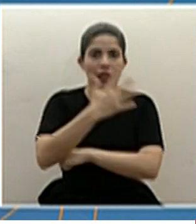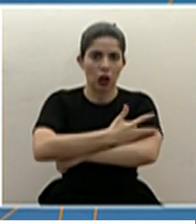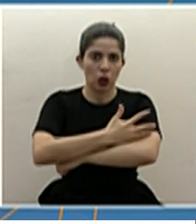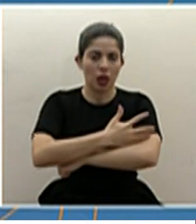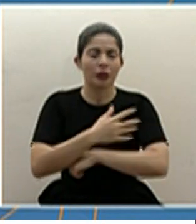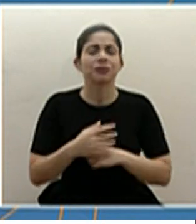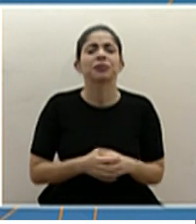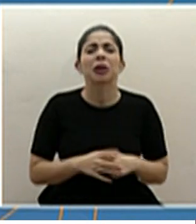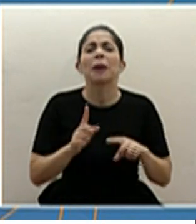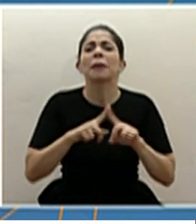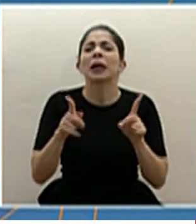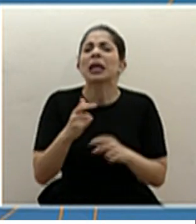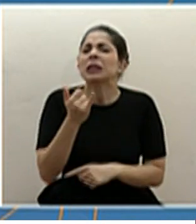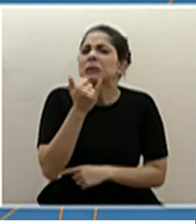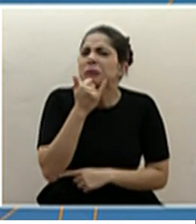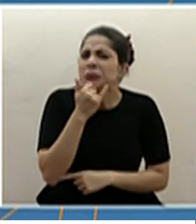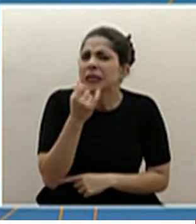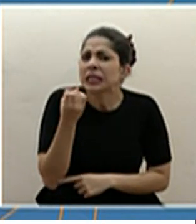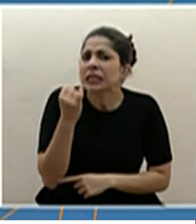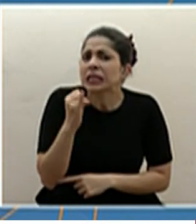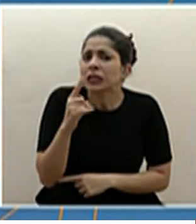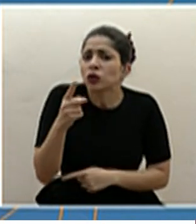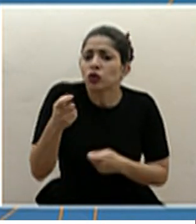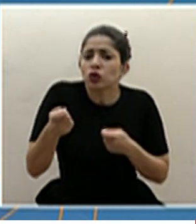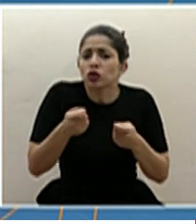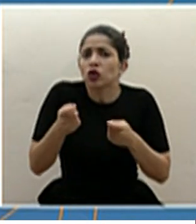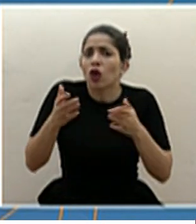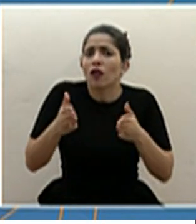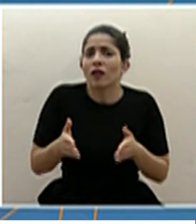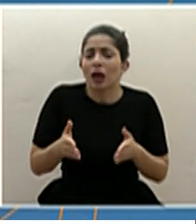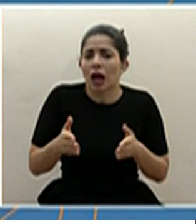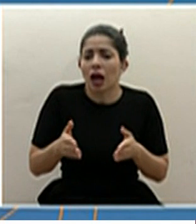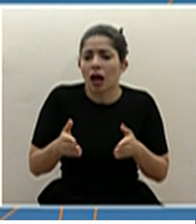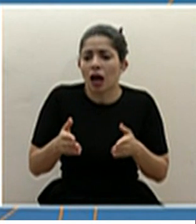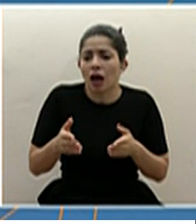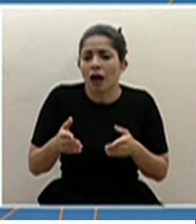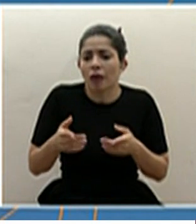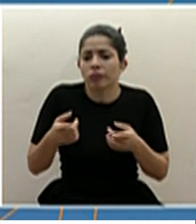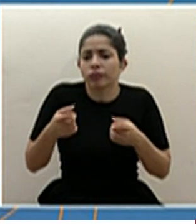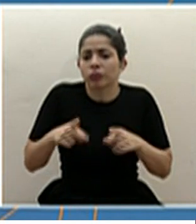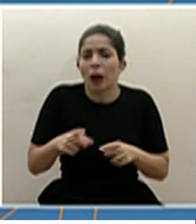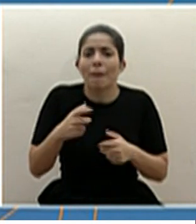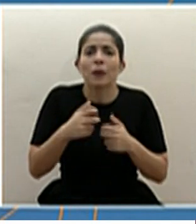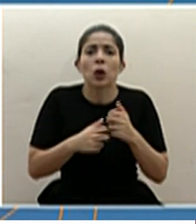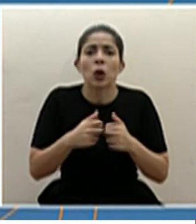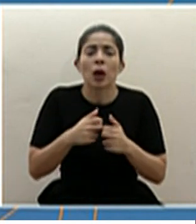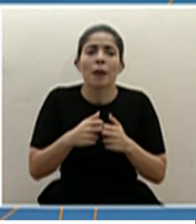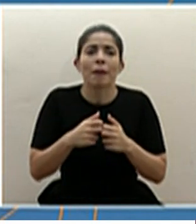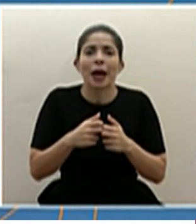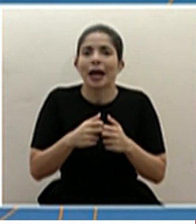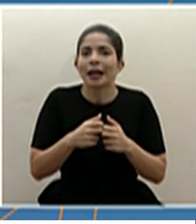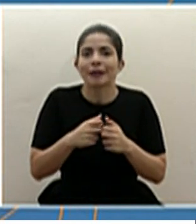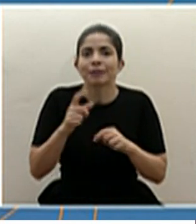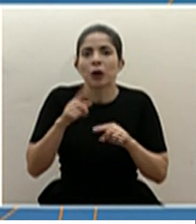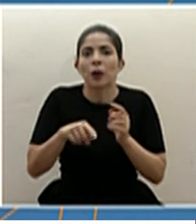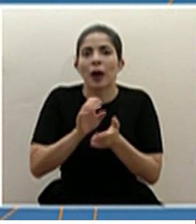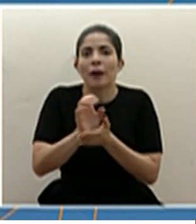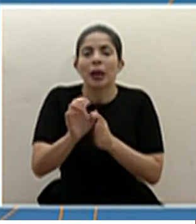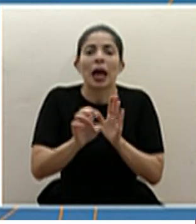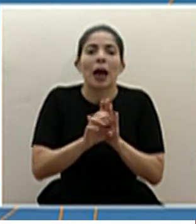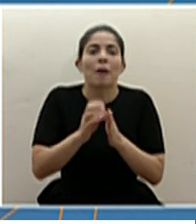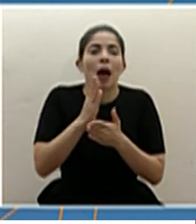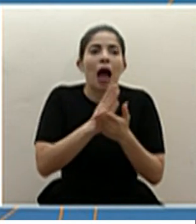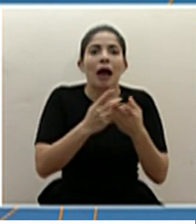Ahora bien, ¿qué ocurre si algún conductor tiene un problema que no es posible evitar, ya sea de